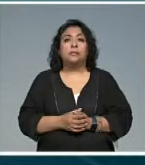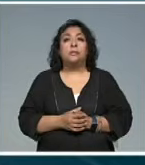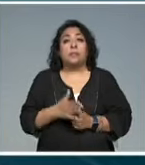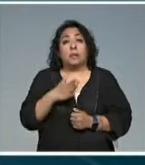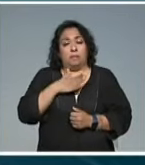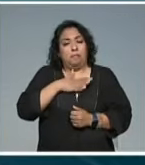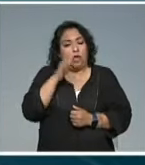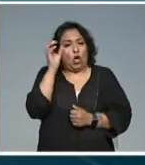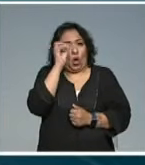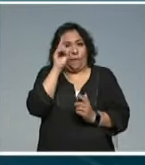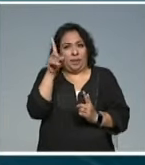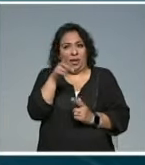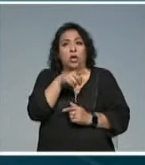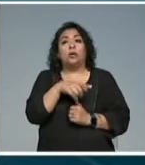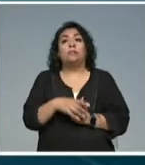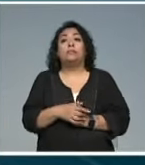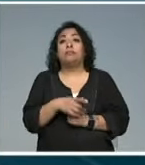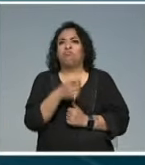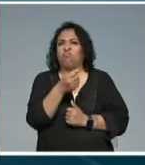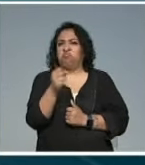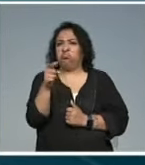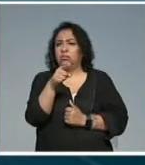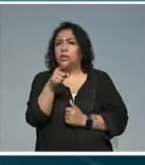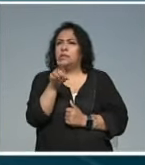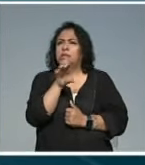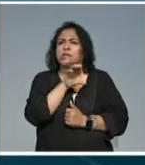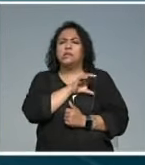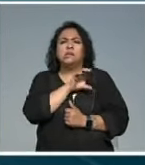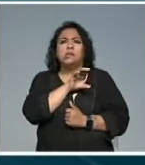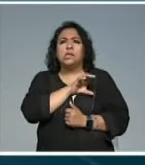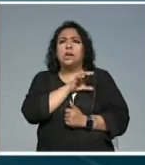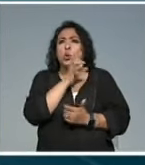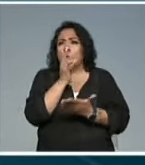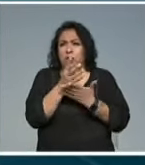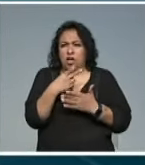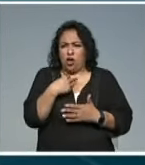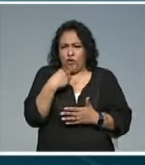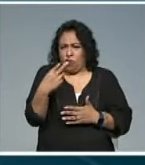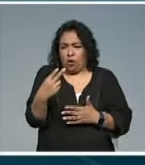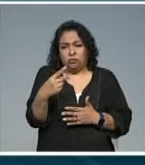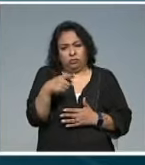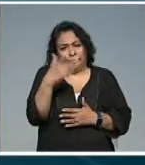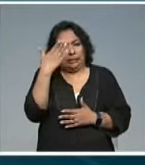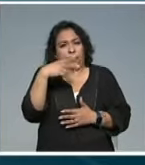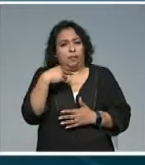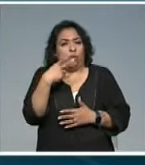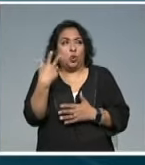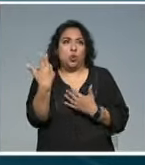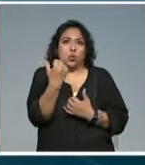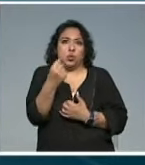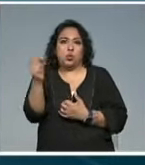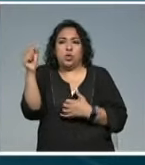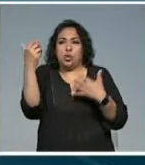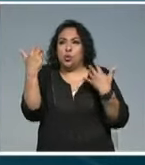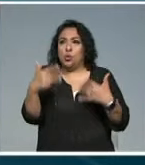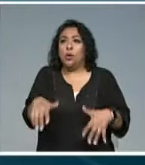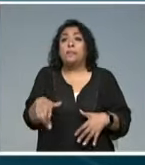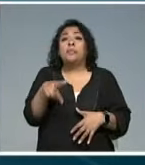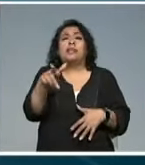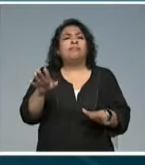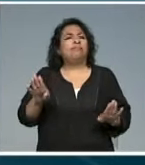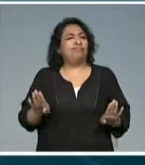Yo creo que el maestro es tan querido, no solo por su voz, porque el talento es innegable, ¿no? Yo creo que es